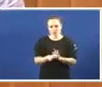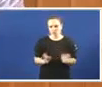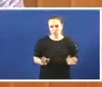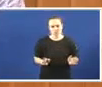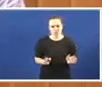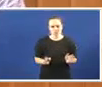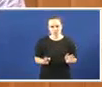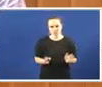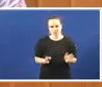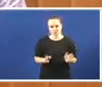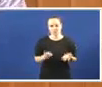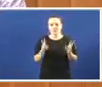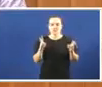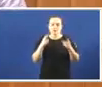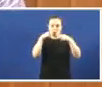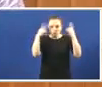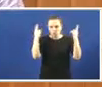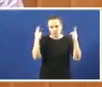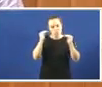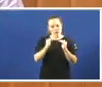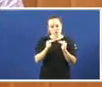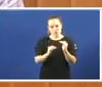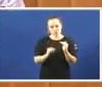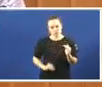á reducción do peso do público.